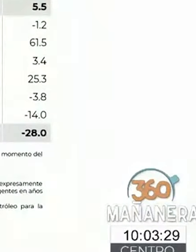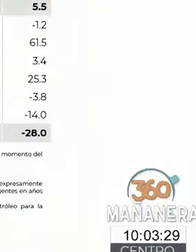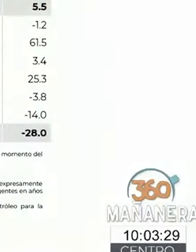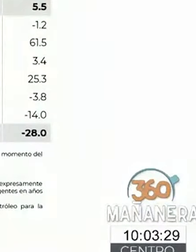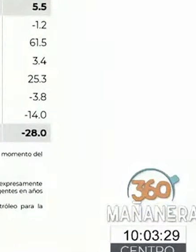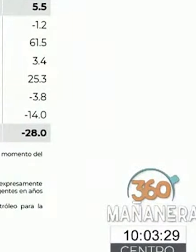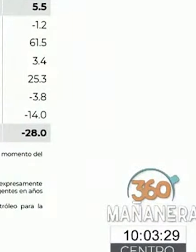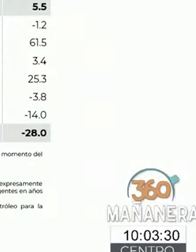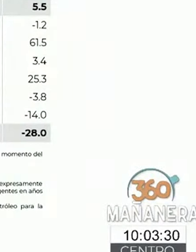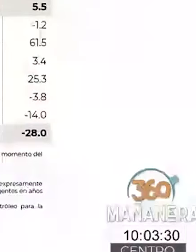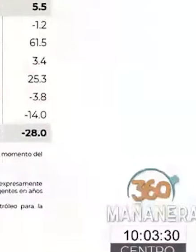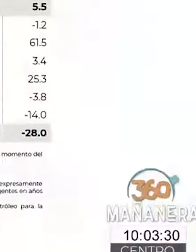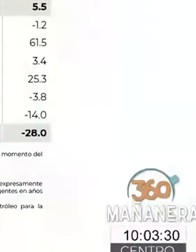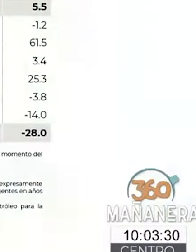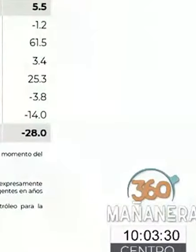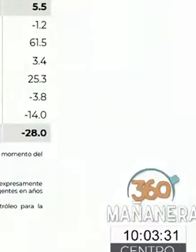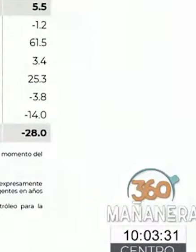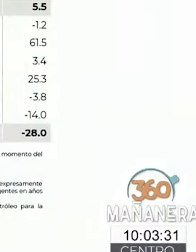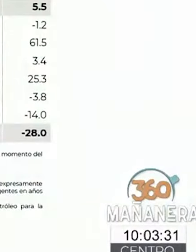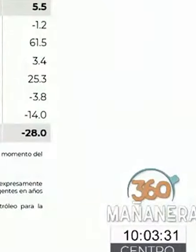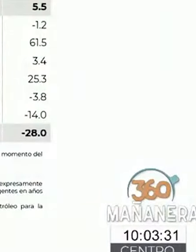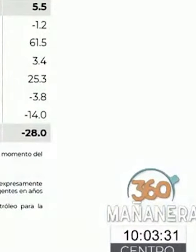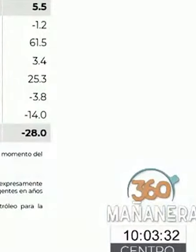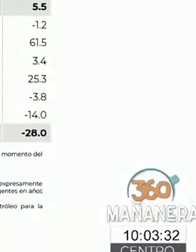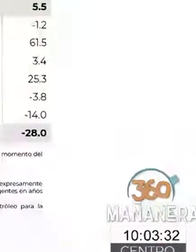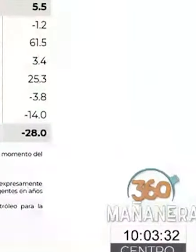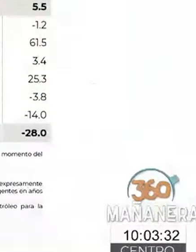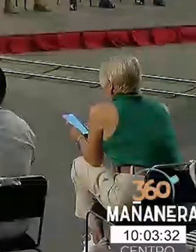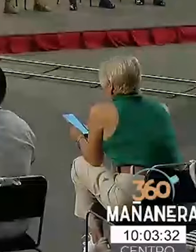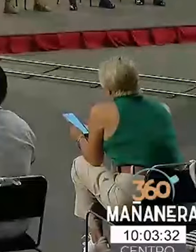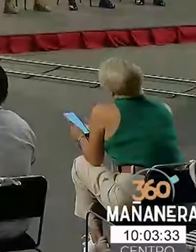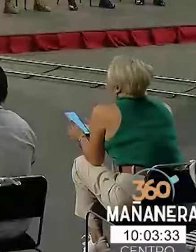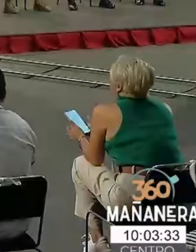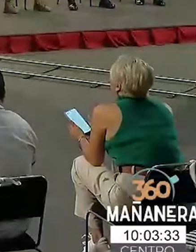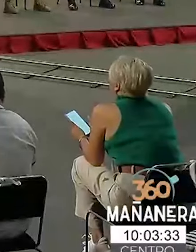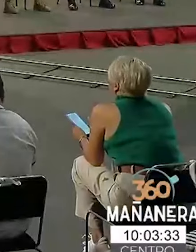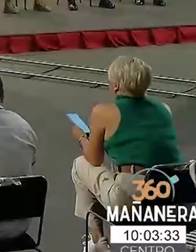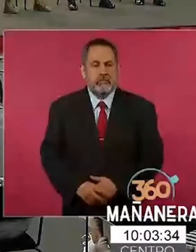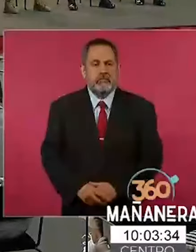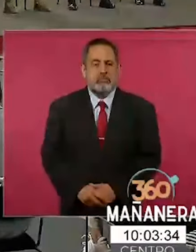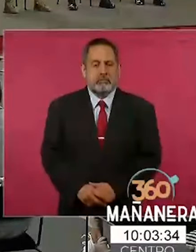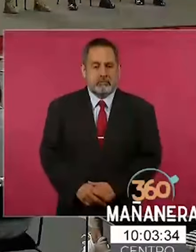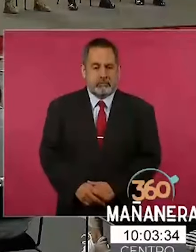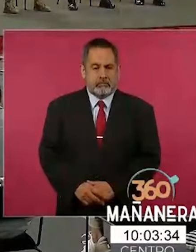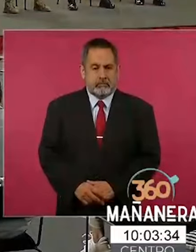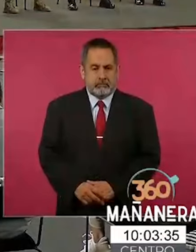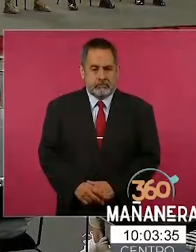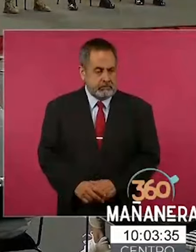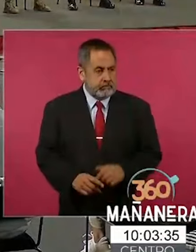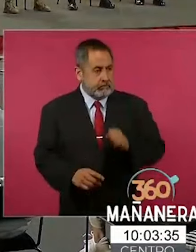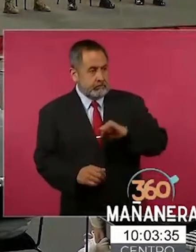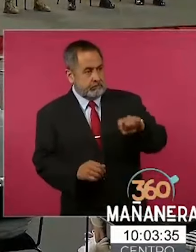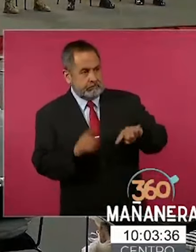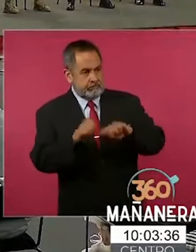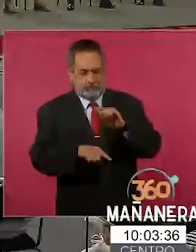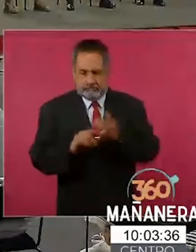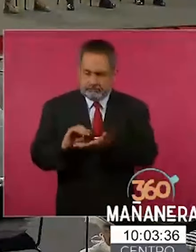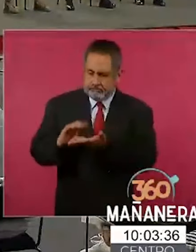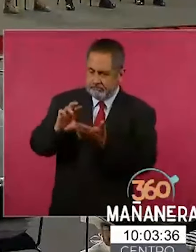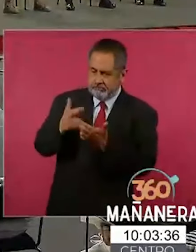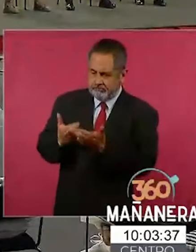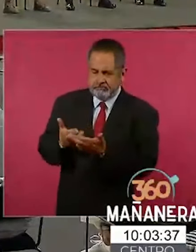119,000 más en términos reales es decir descontando inflación